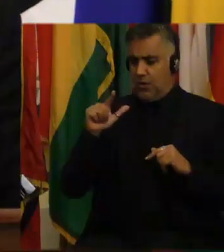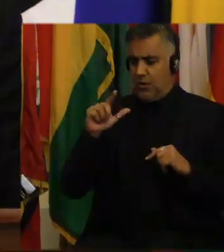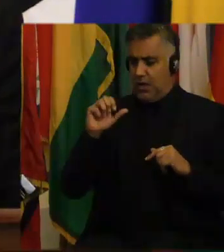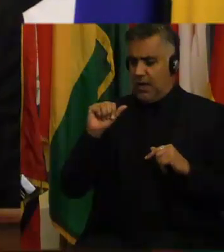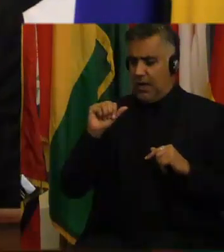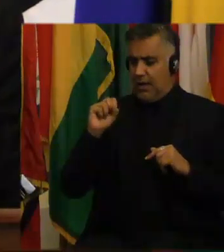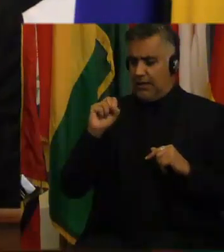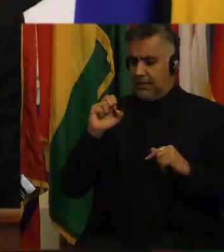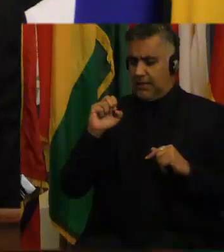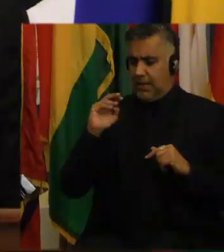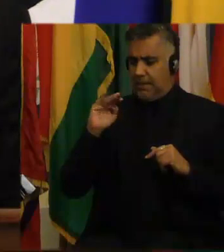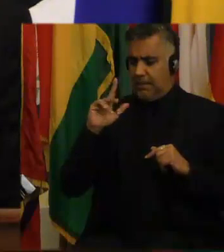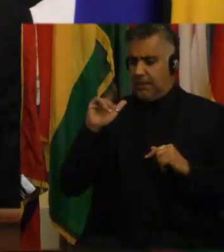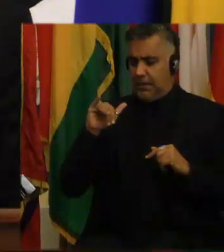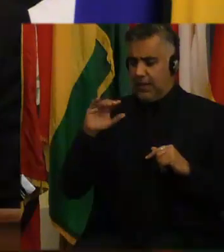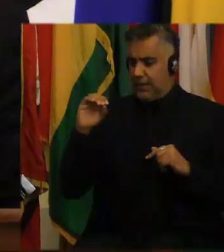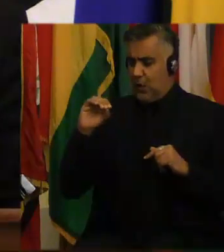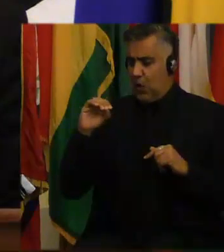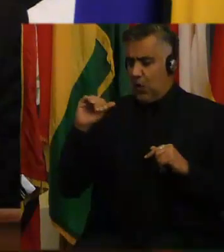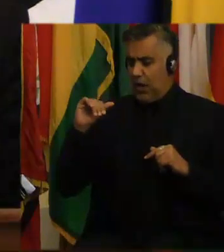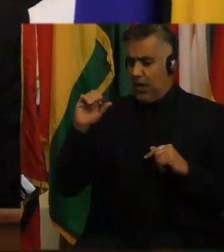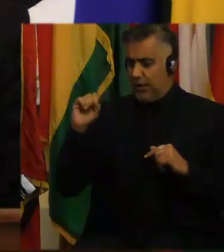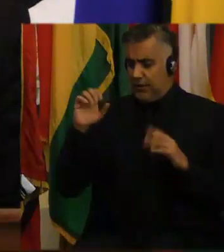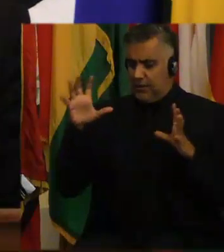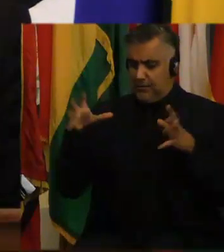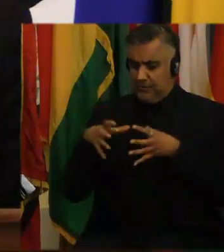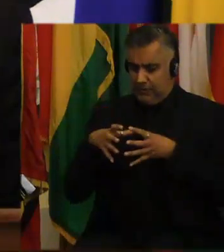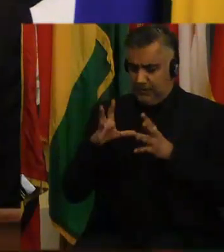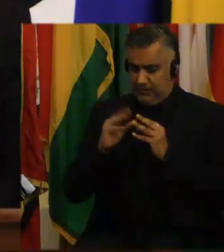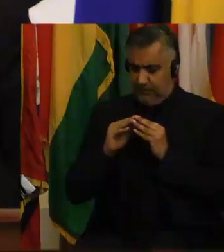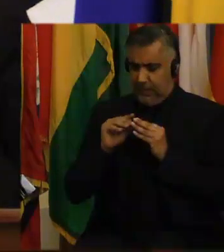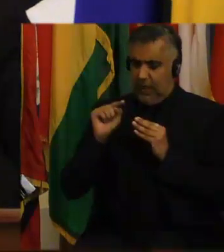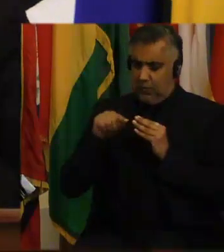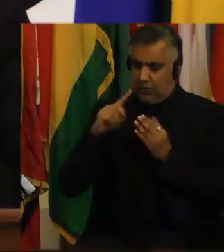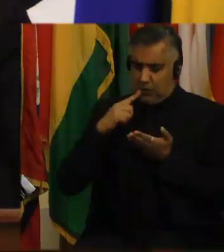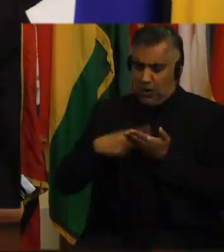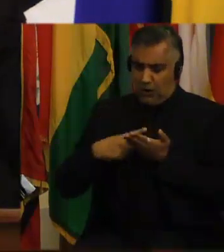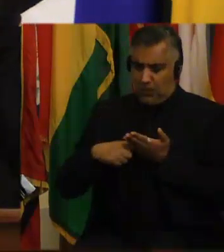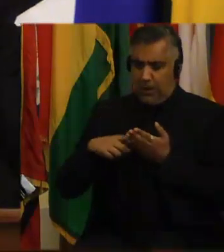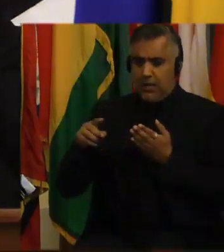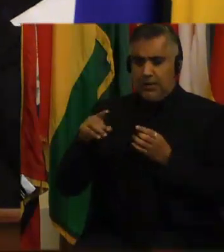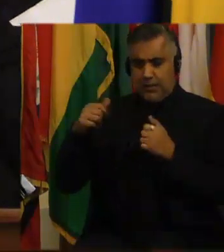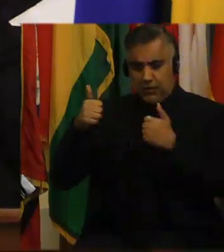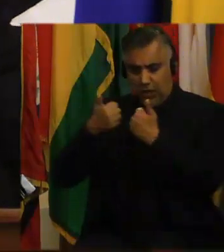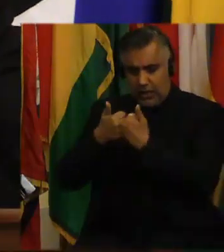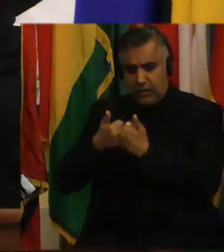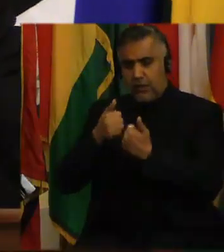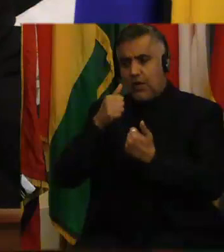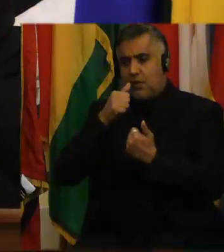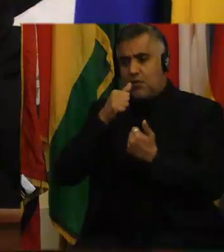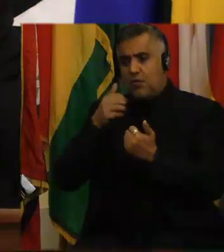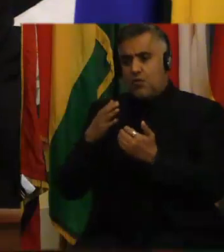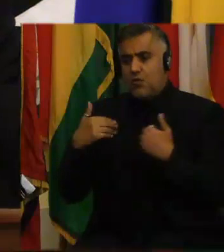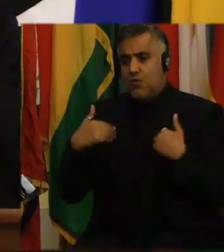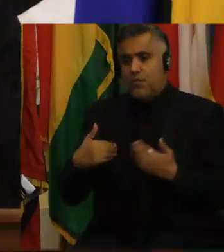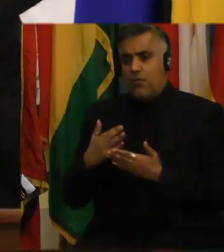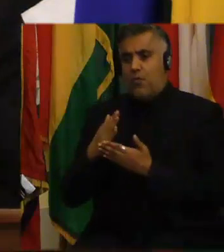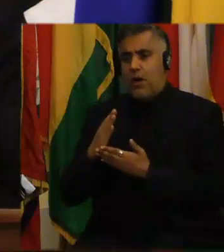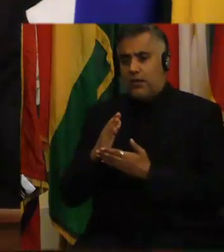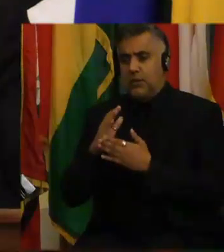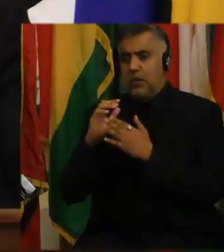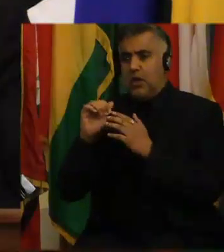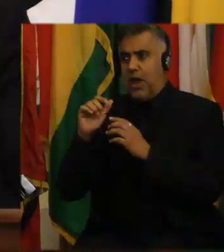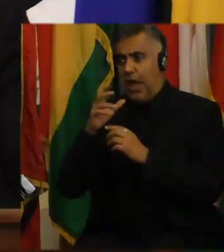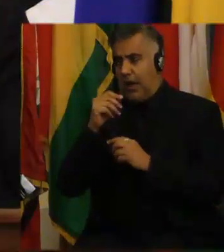los derechos humanos de las mujeres representan en nuestra región. Y para ello esperamos en estos encuentros las más amplias